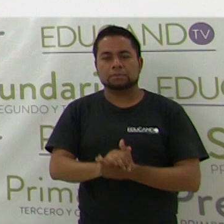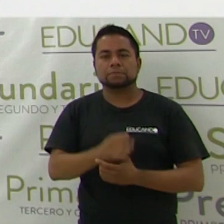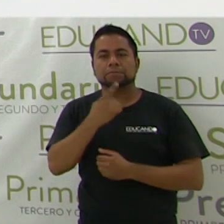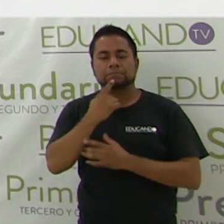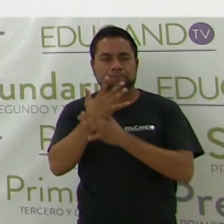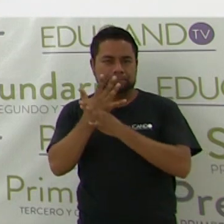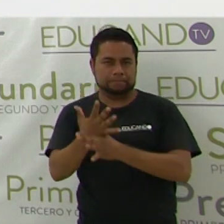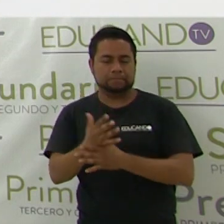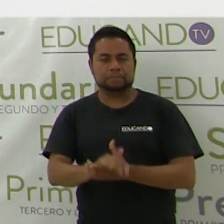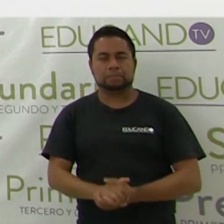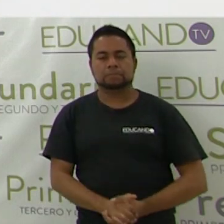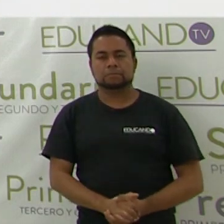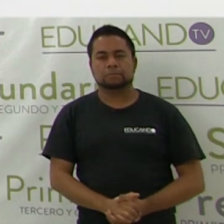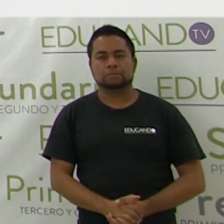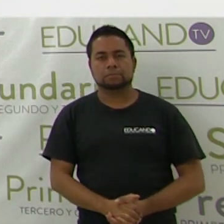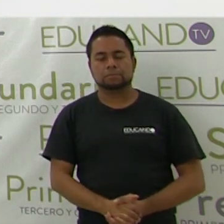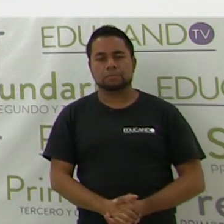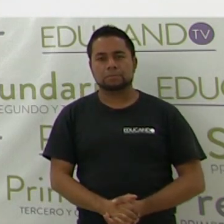Dice,